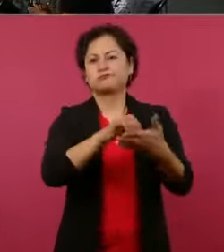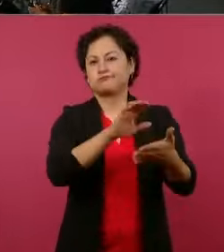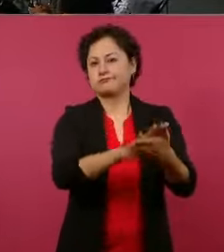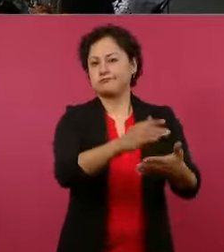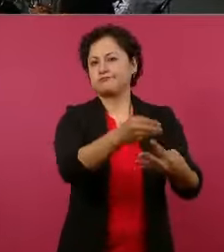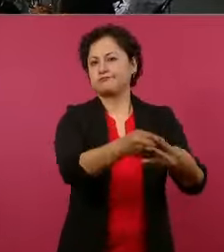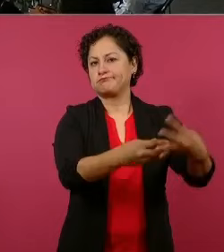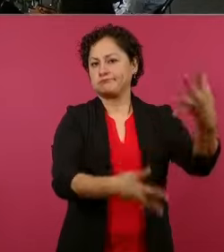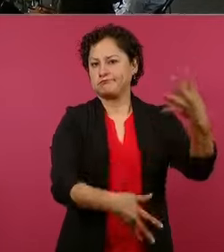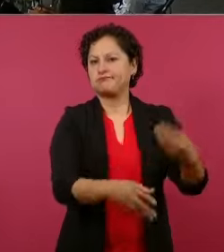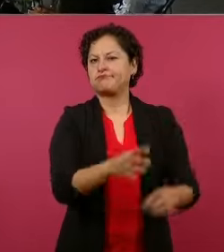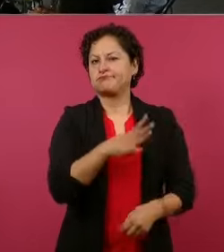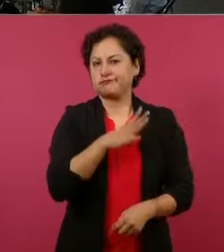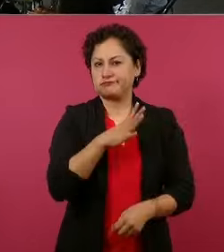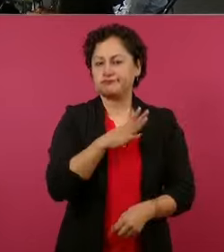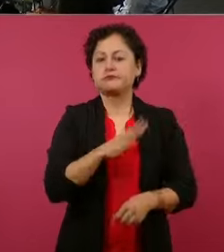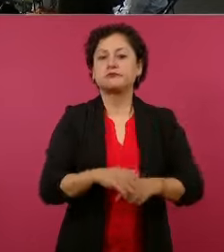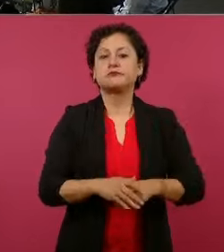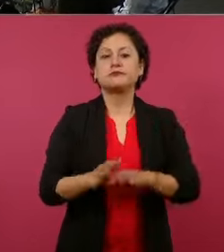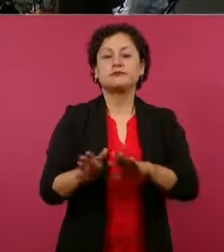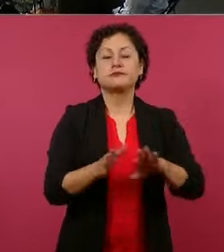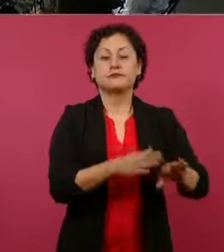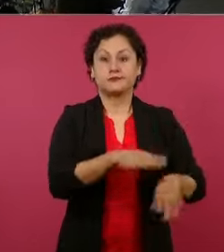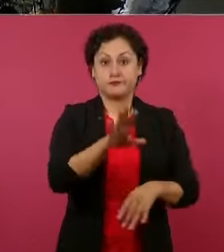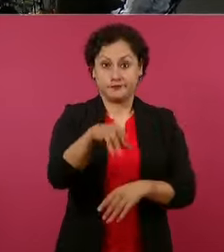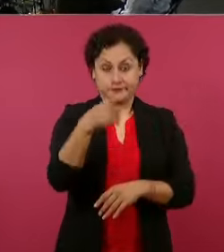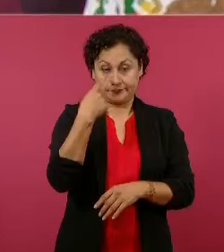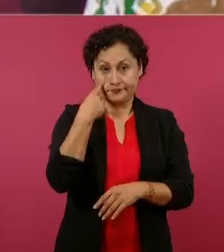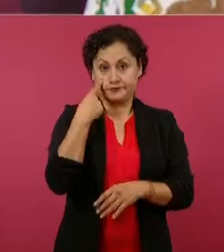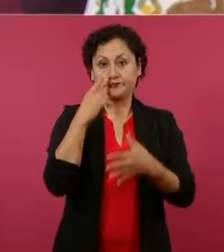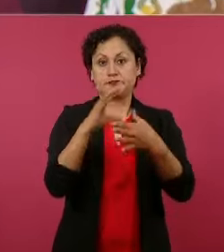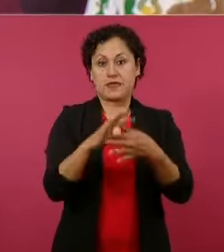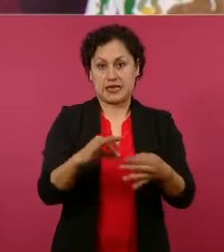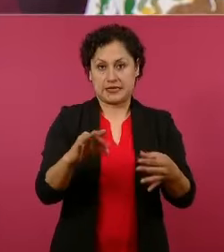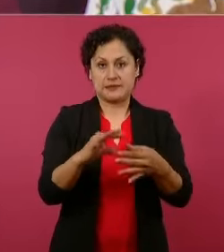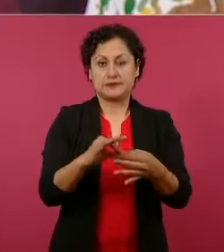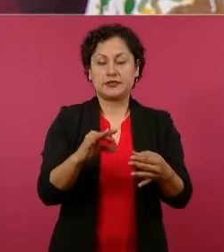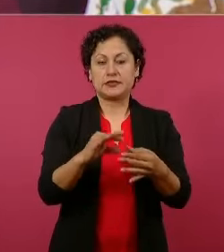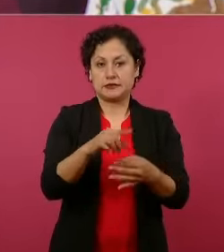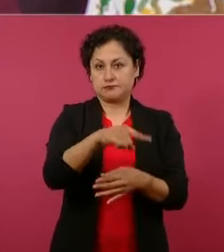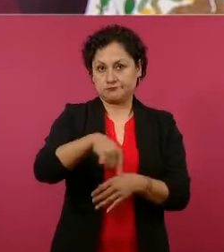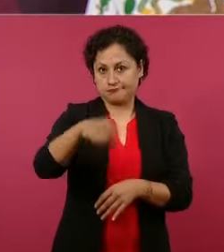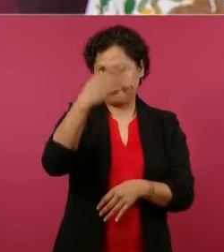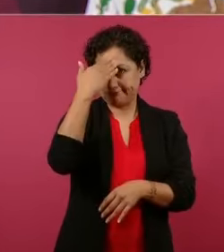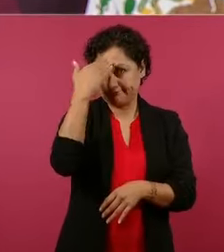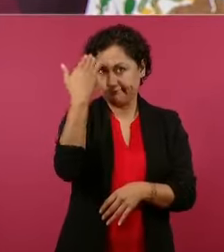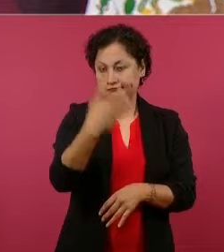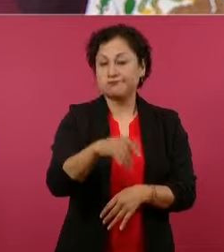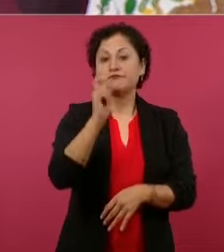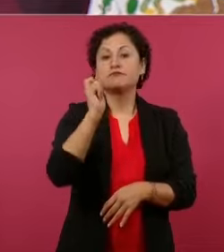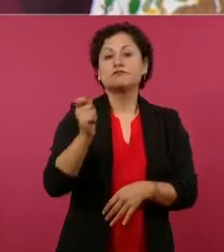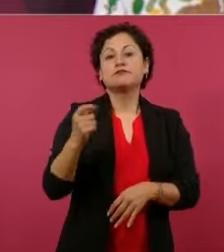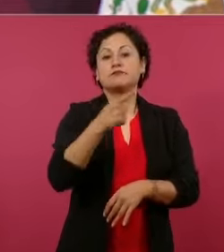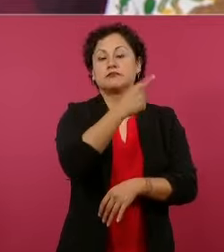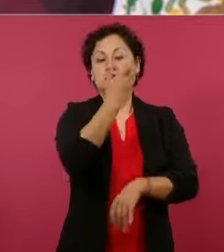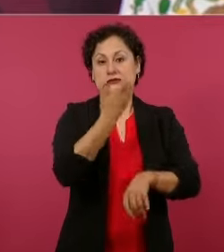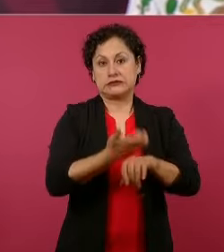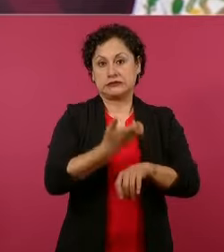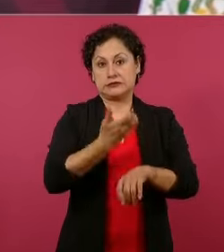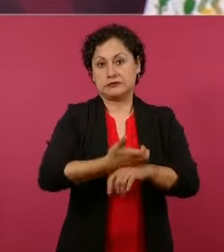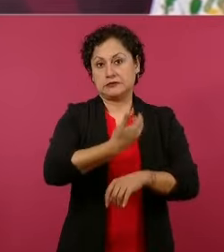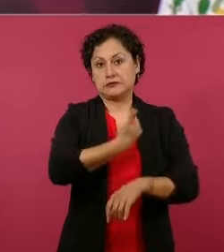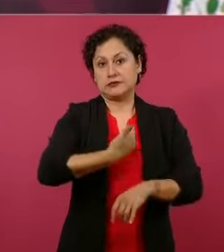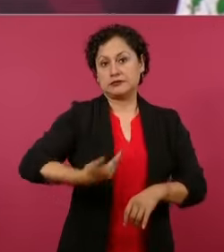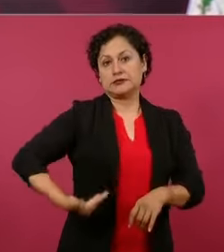saberse el presidente biden eh prohibió la